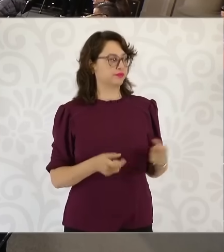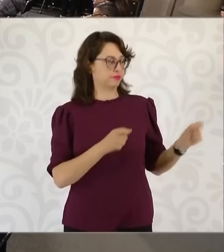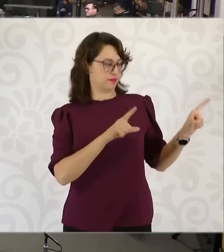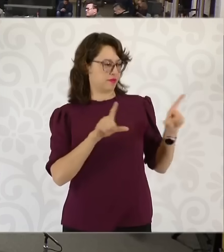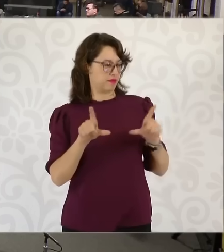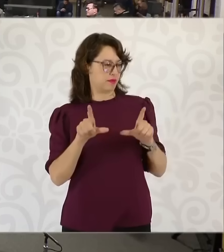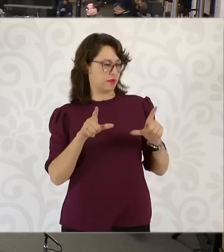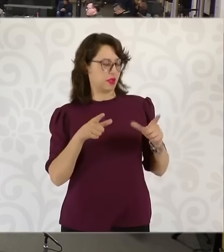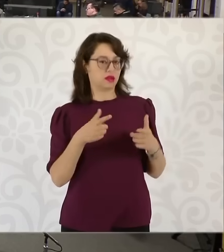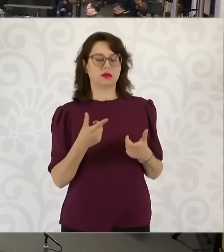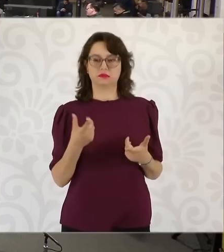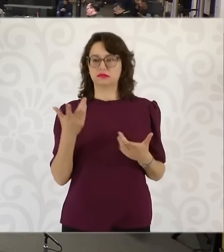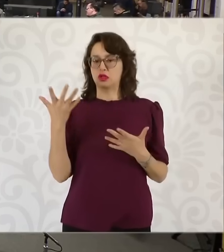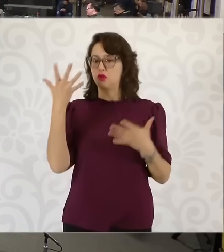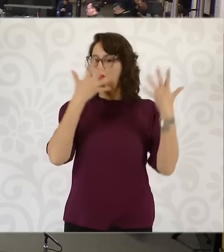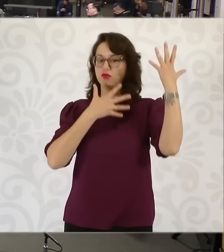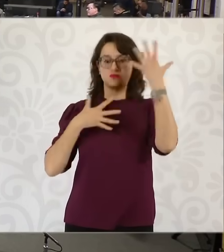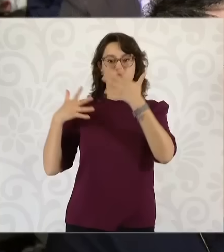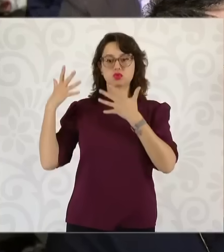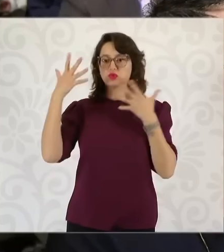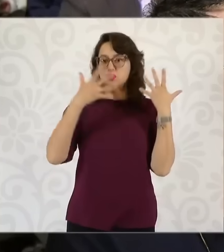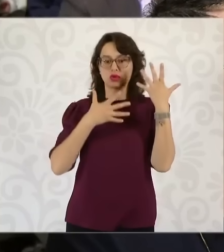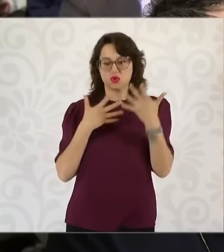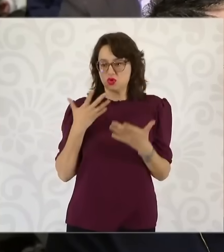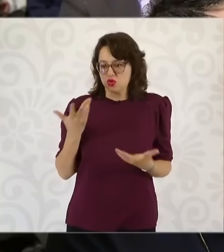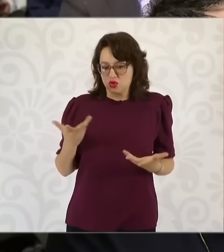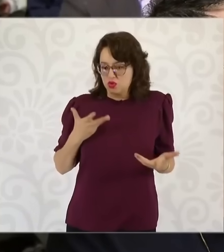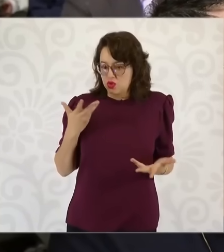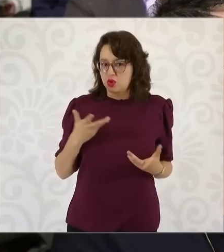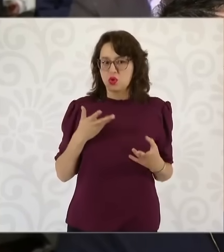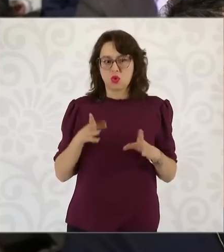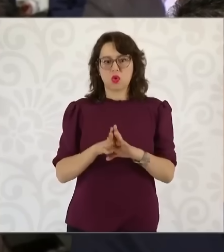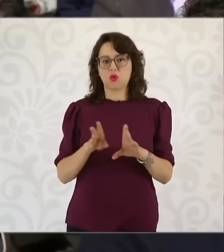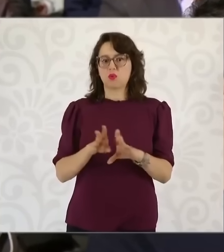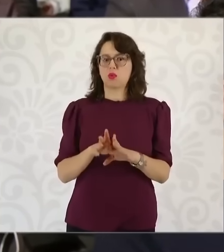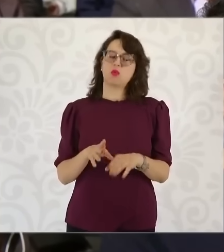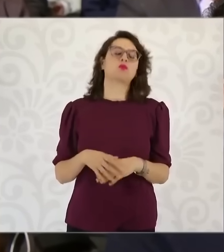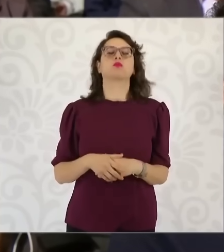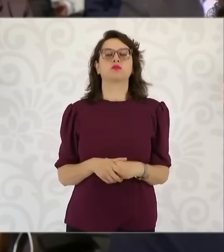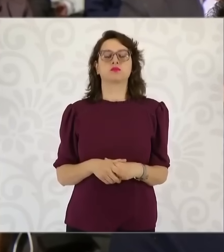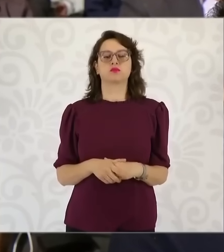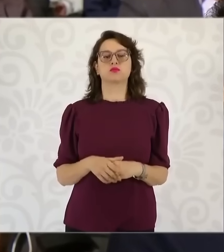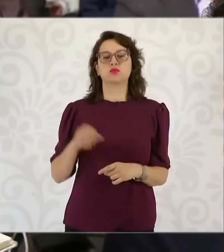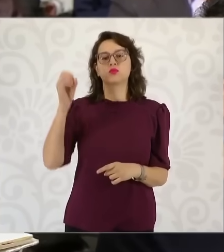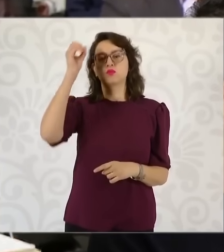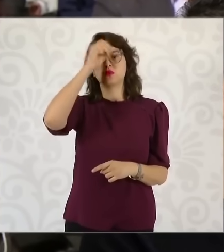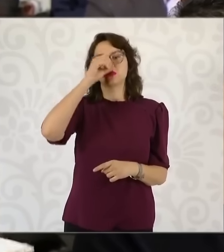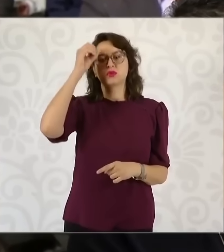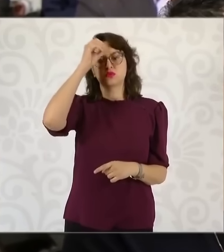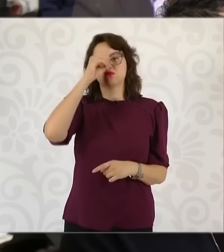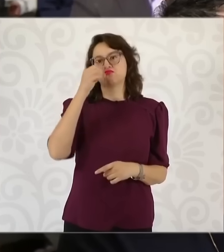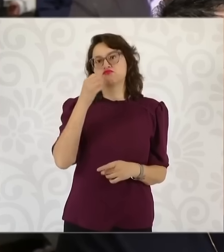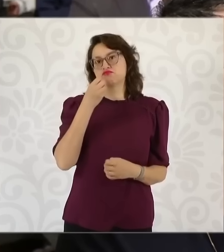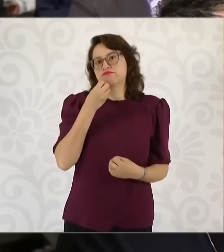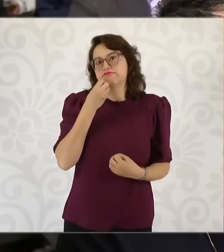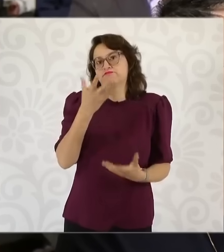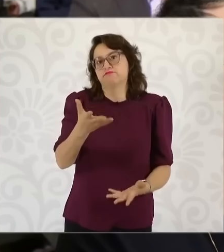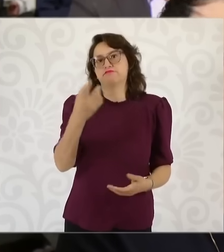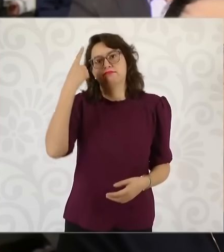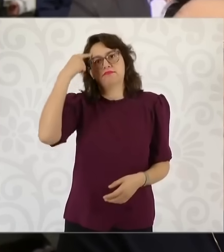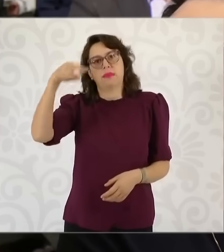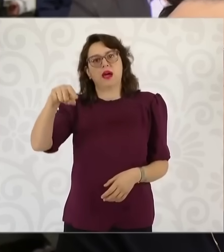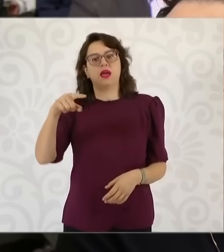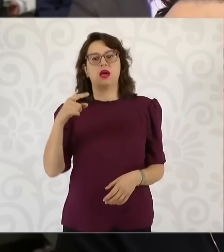que está un poco confusa para la gente que ingresa, entonces solamente aquí hacer el comentario, un pequeño ejercicio para que la gente pues